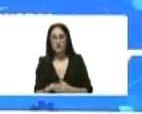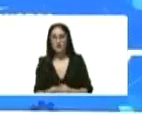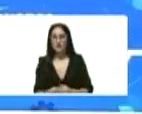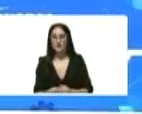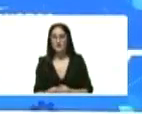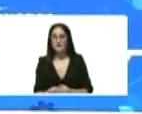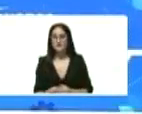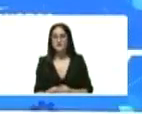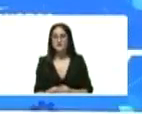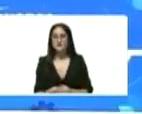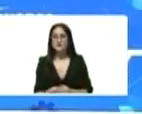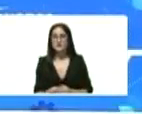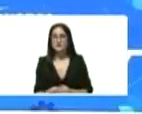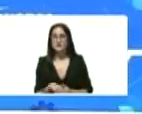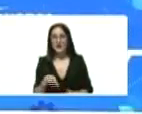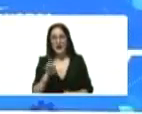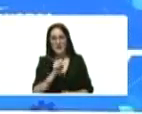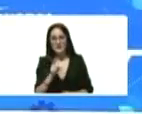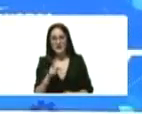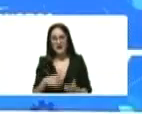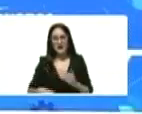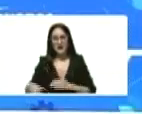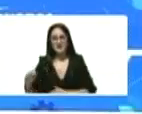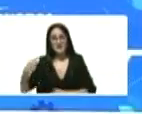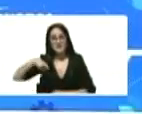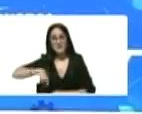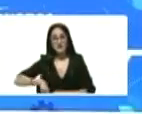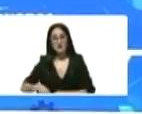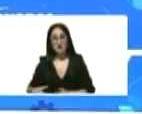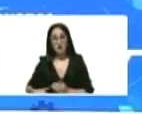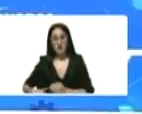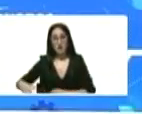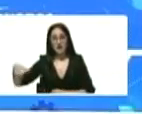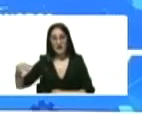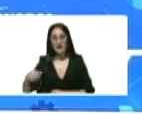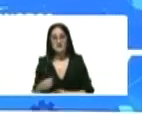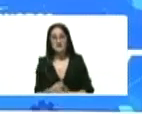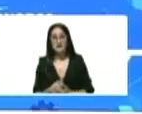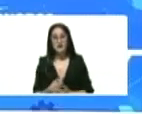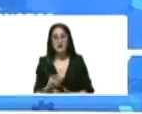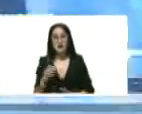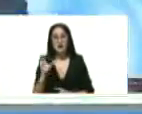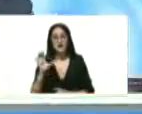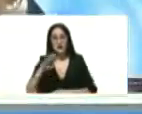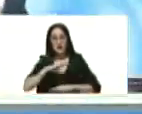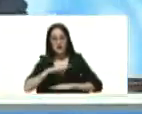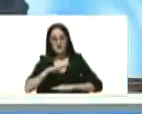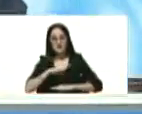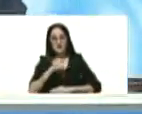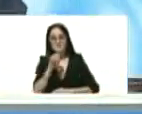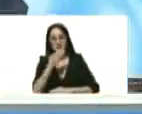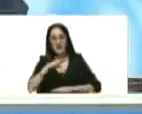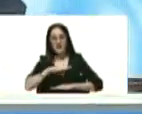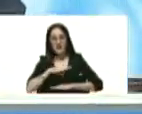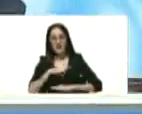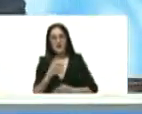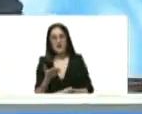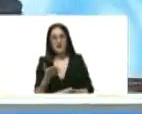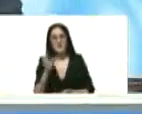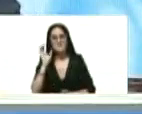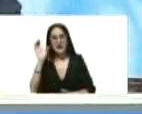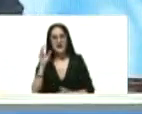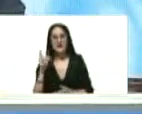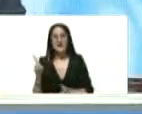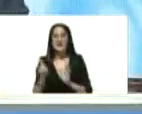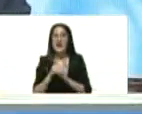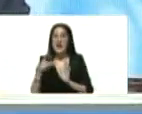tributario que capte la riqueza, con una inversión de la riqueza que genere el estado de bienestar del país, el derecho al